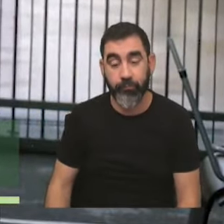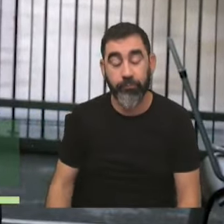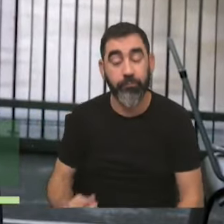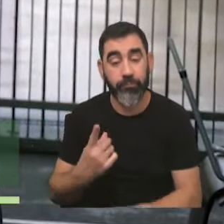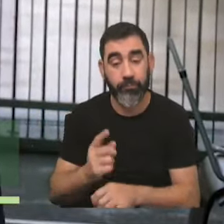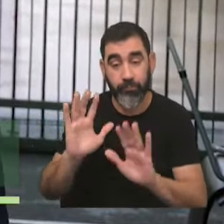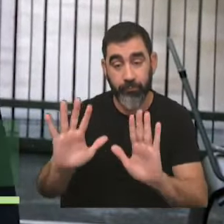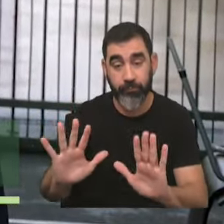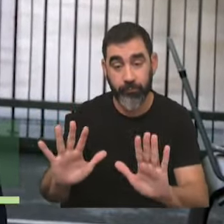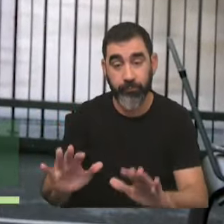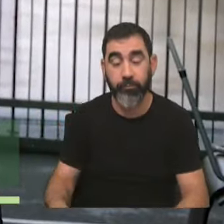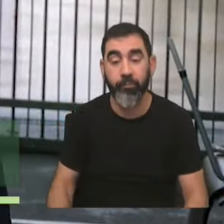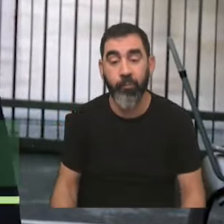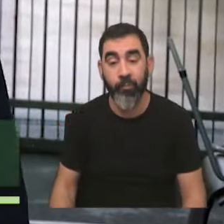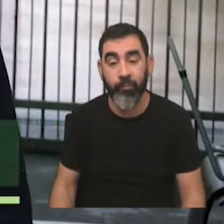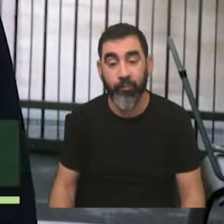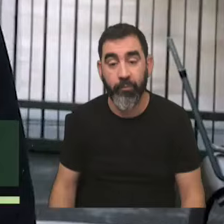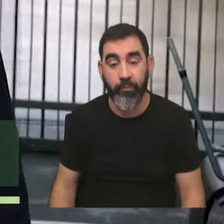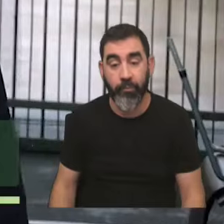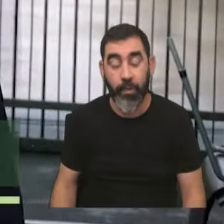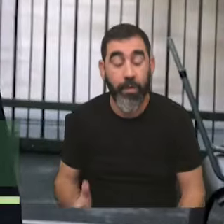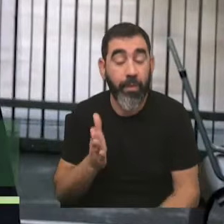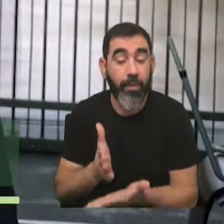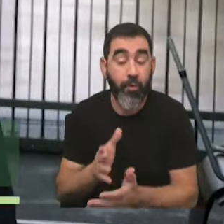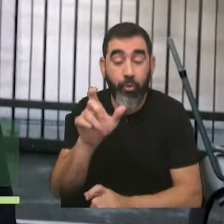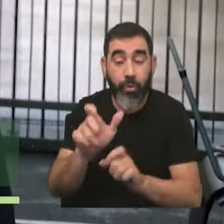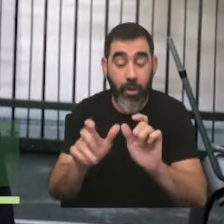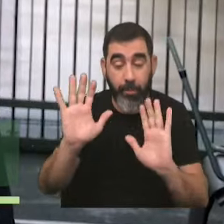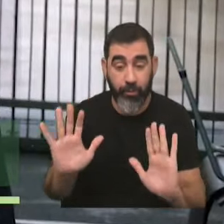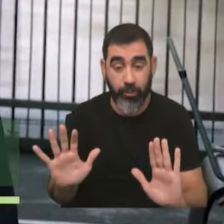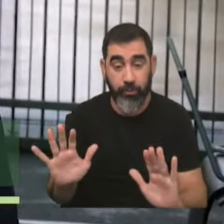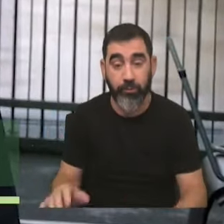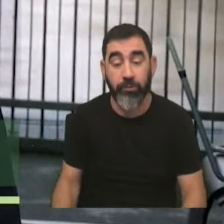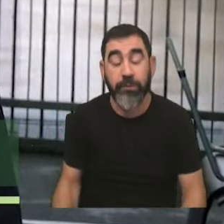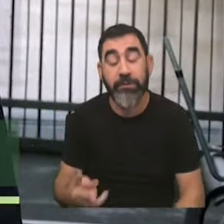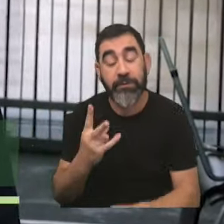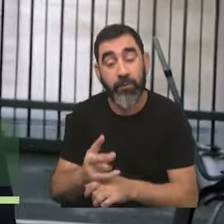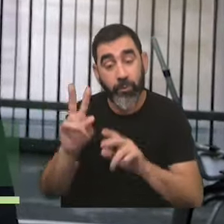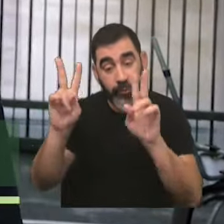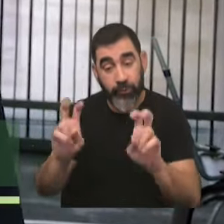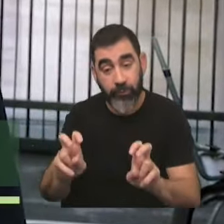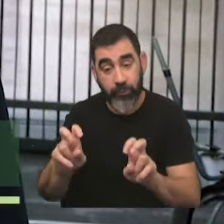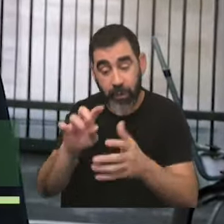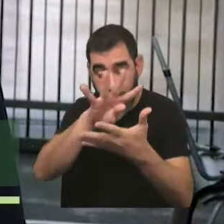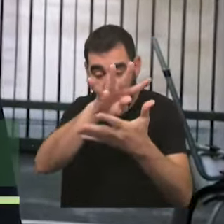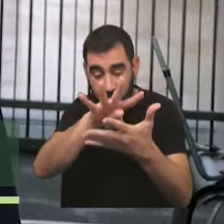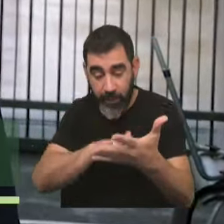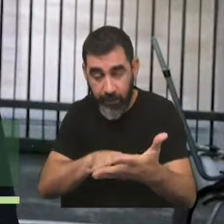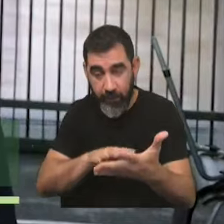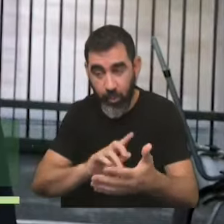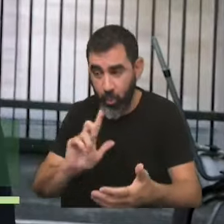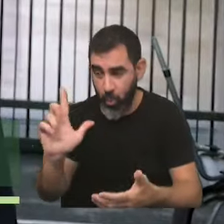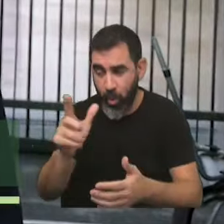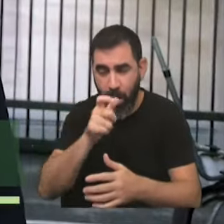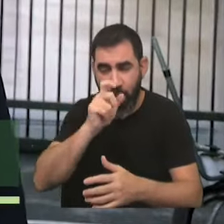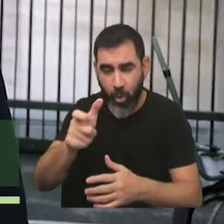es eso está está dentro de del derecho de la gente a expresarse lo segundo es que leyendo el documento no encontré